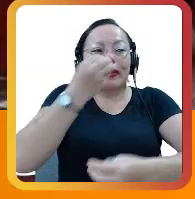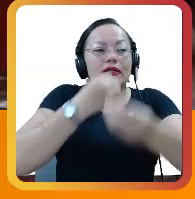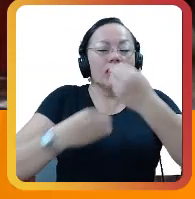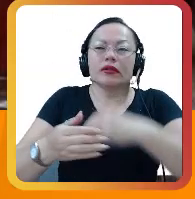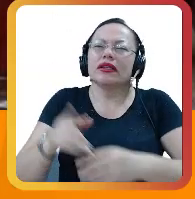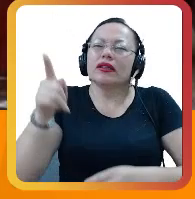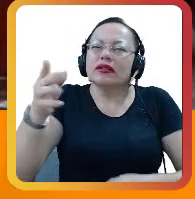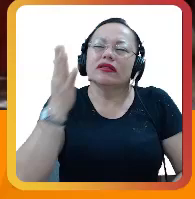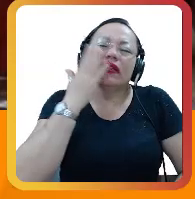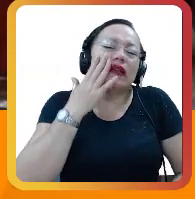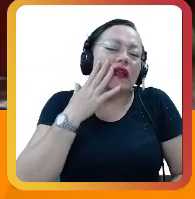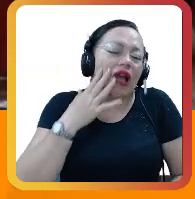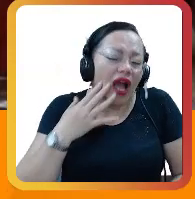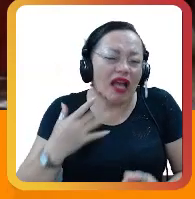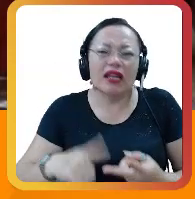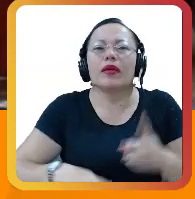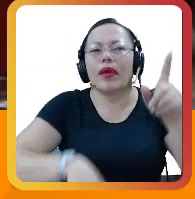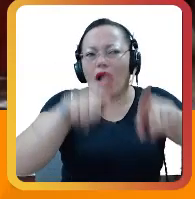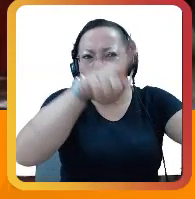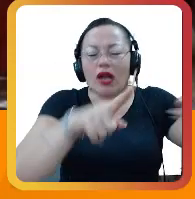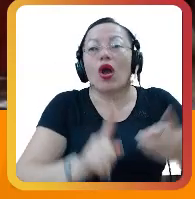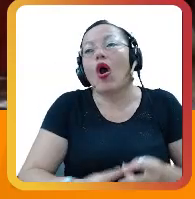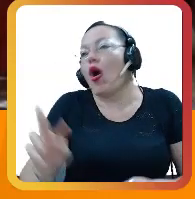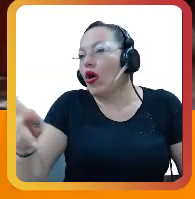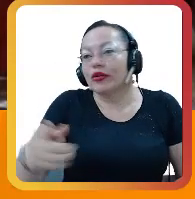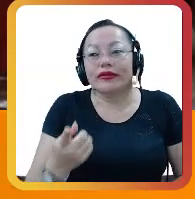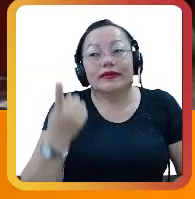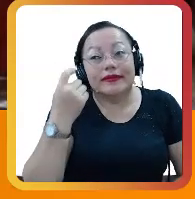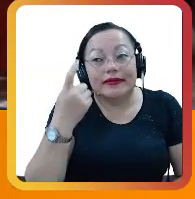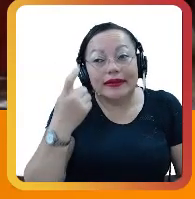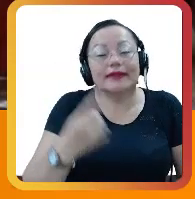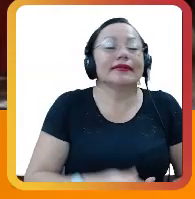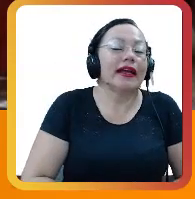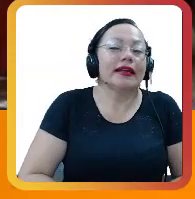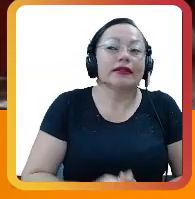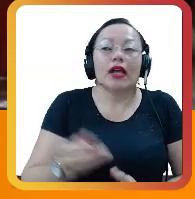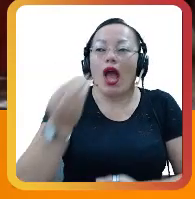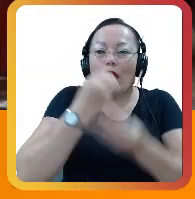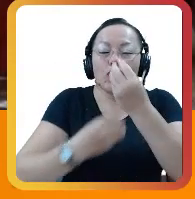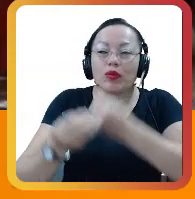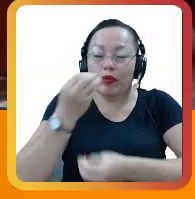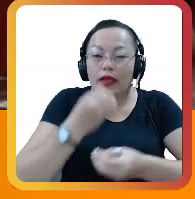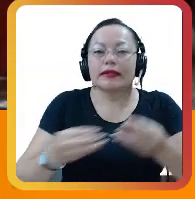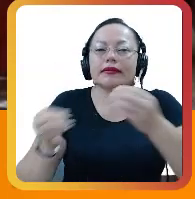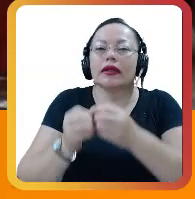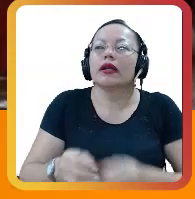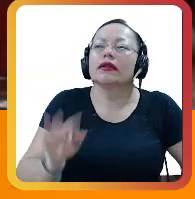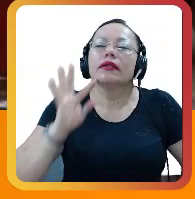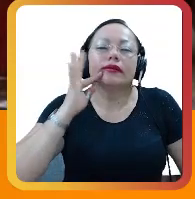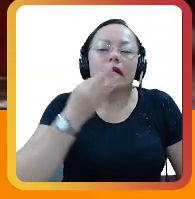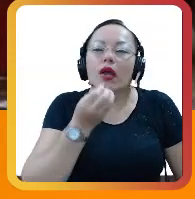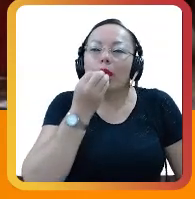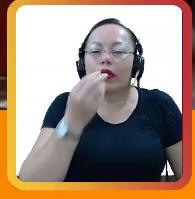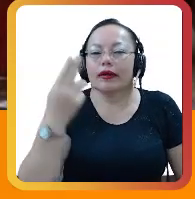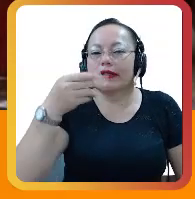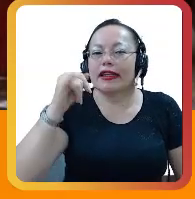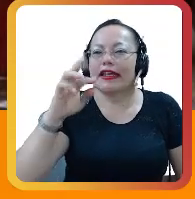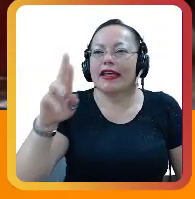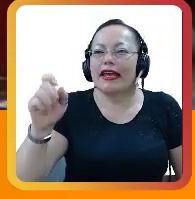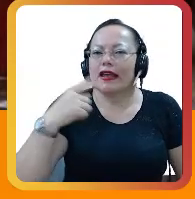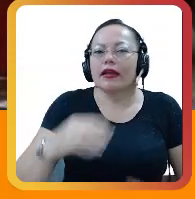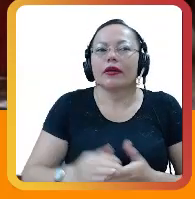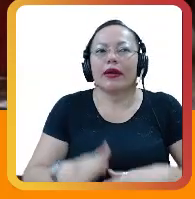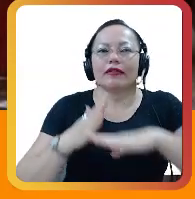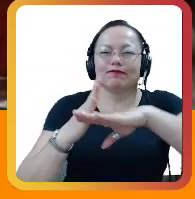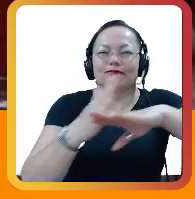pues si tienen anemia o bueno, y los que no tengan, también es bueno alimentarse con alimentos ricos en hierro para poder